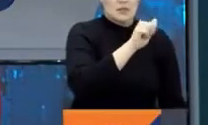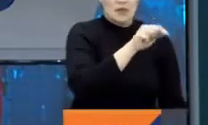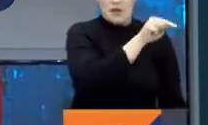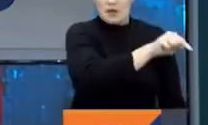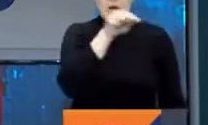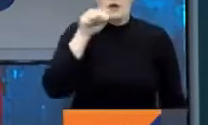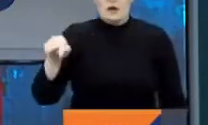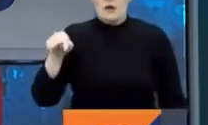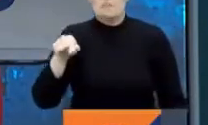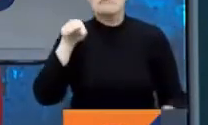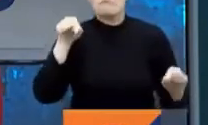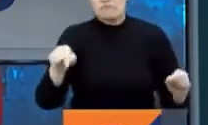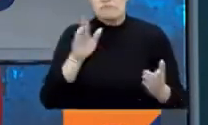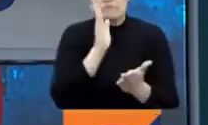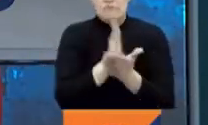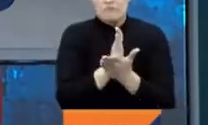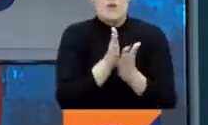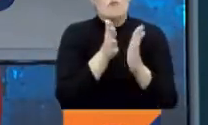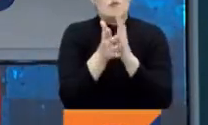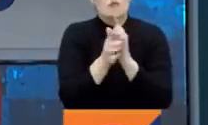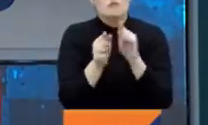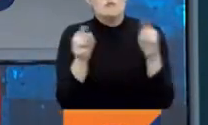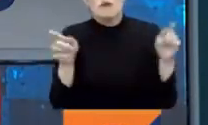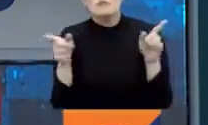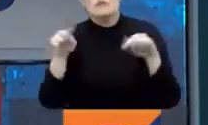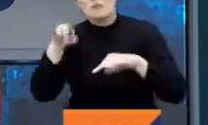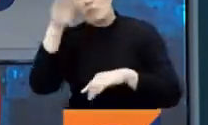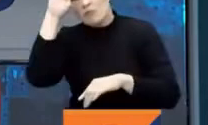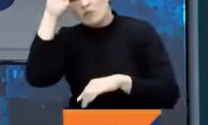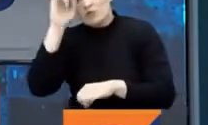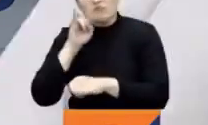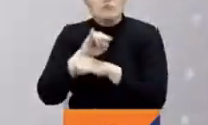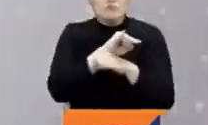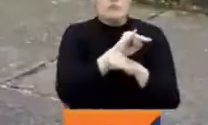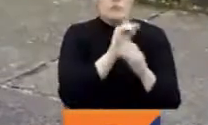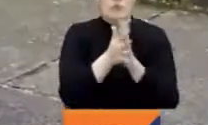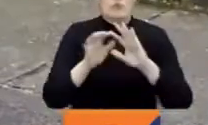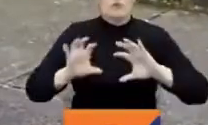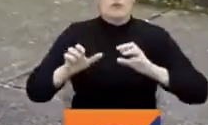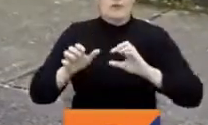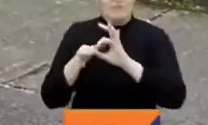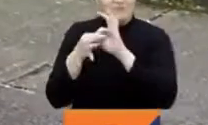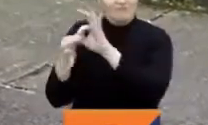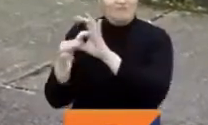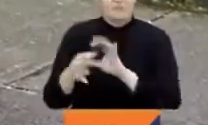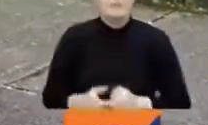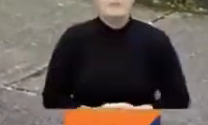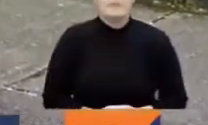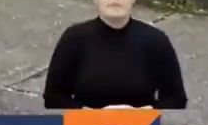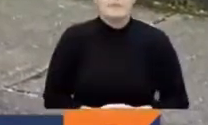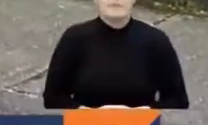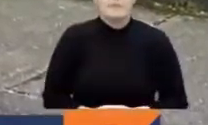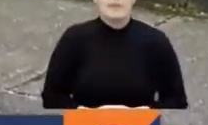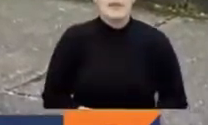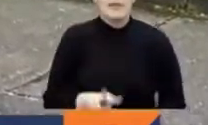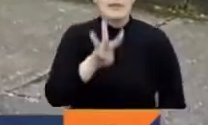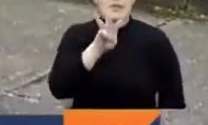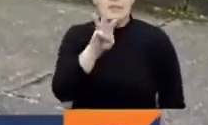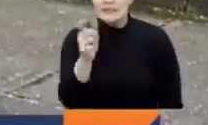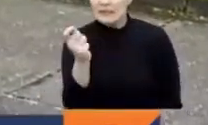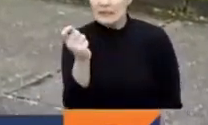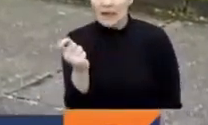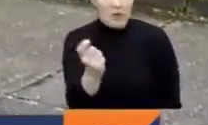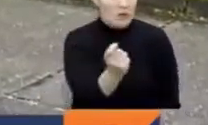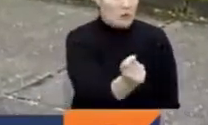cafetero. Este es un informe de Andrea Cardona, periodista de la Radio Nacional. Los tres puntos de movilidad críticos que tiene